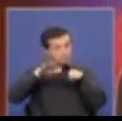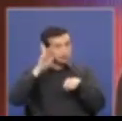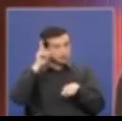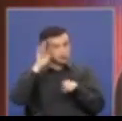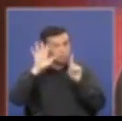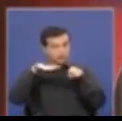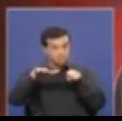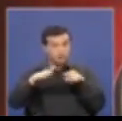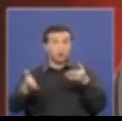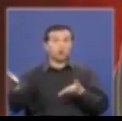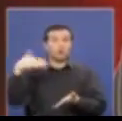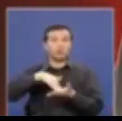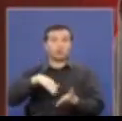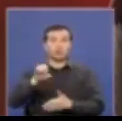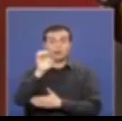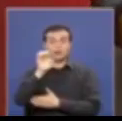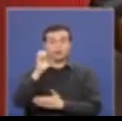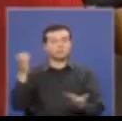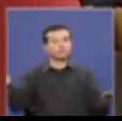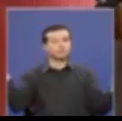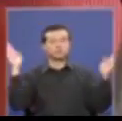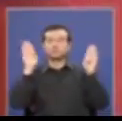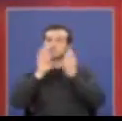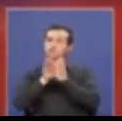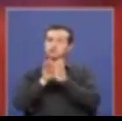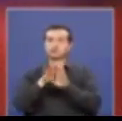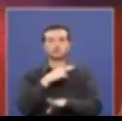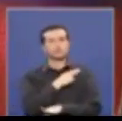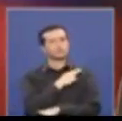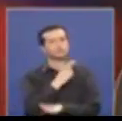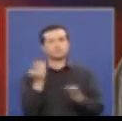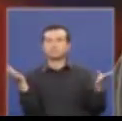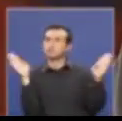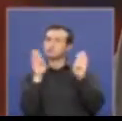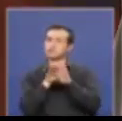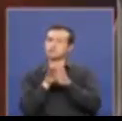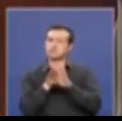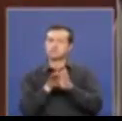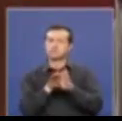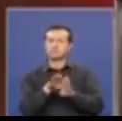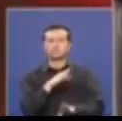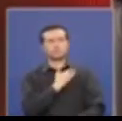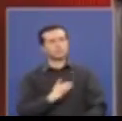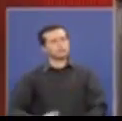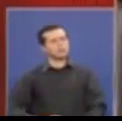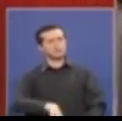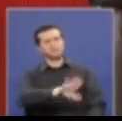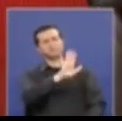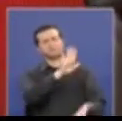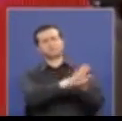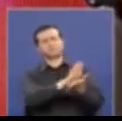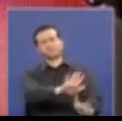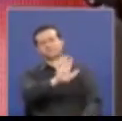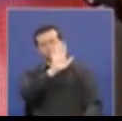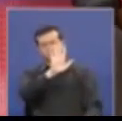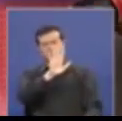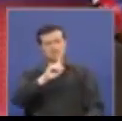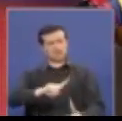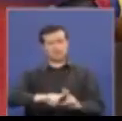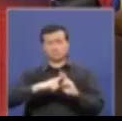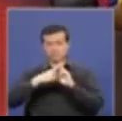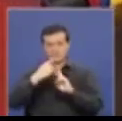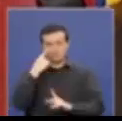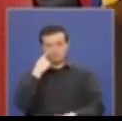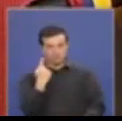parece, a sacar categoría E, se tenía que cerrar la universidad. Y él me dijo, presidente, no se preocupe, nosotros recién estamos